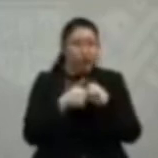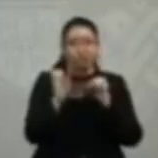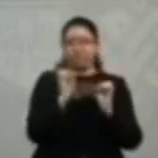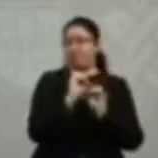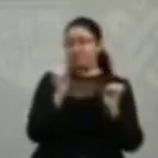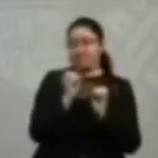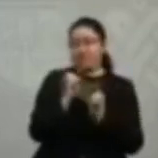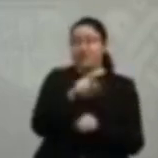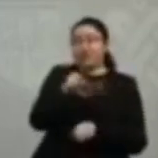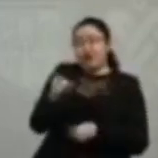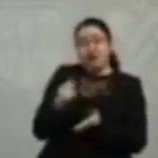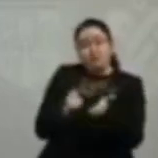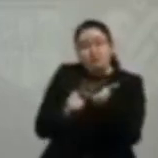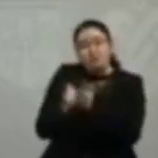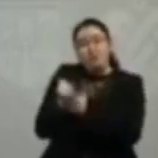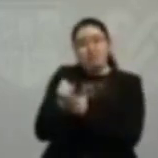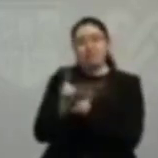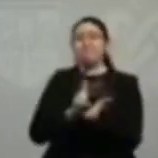el derecho a decidir.